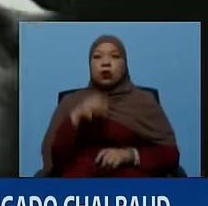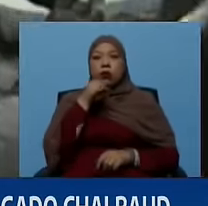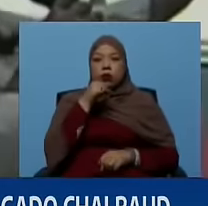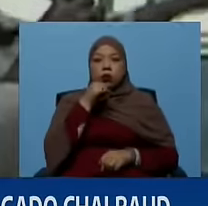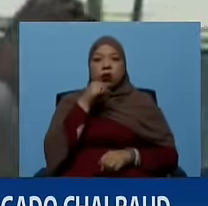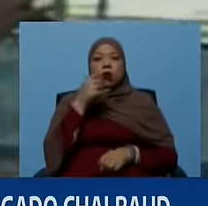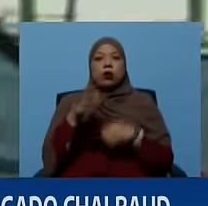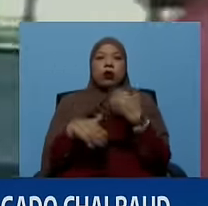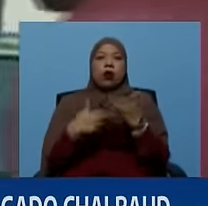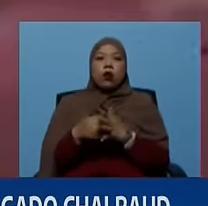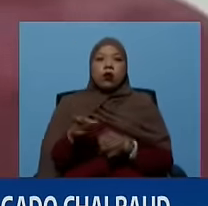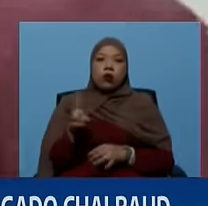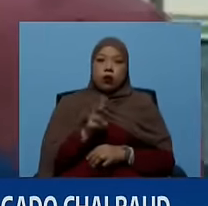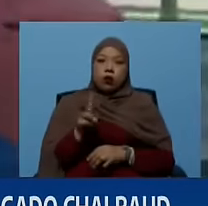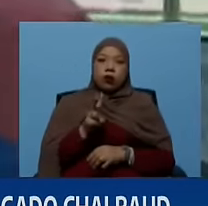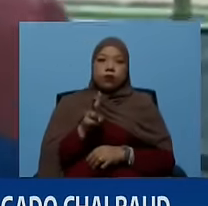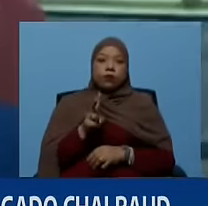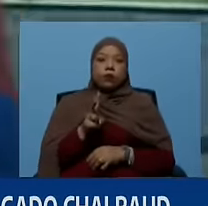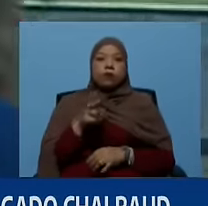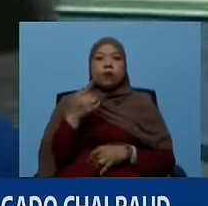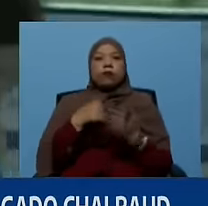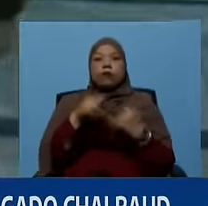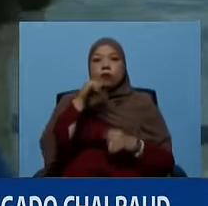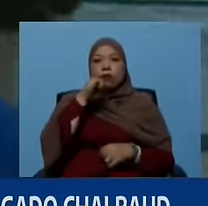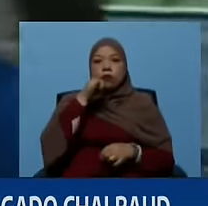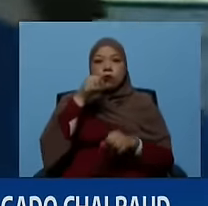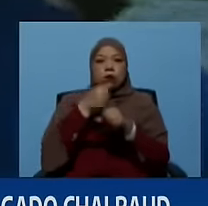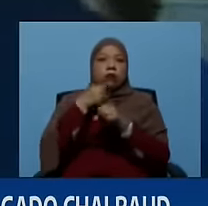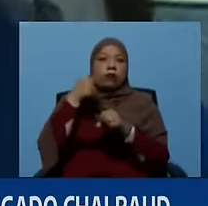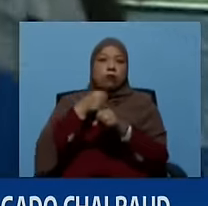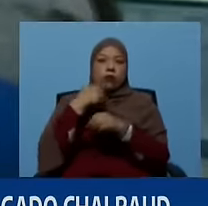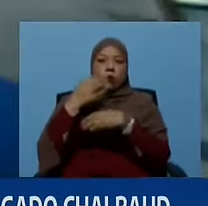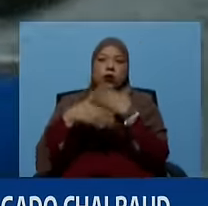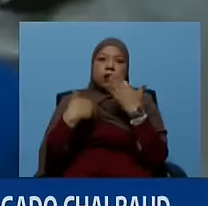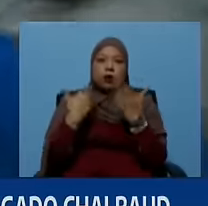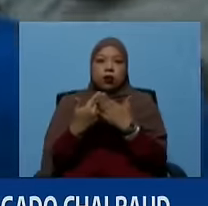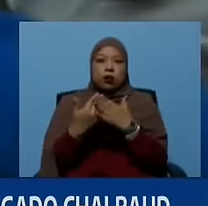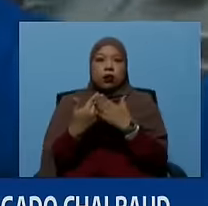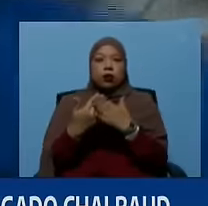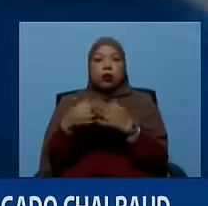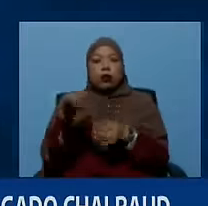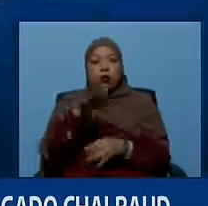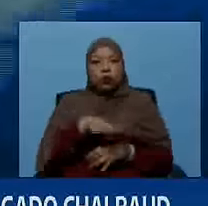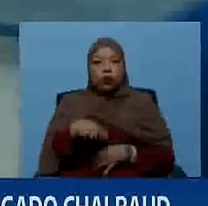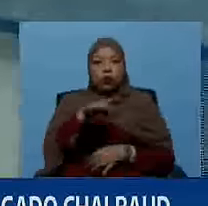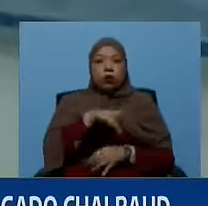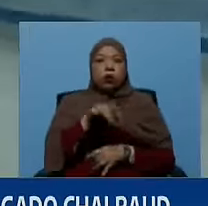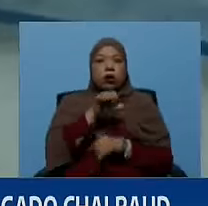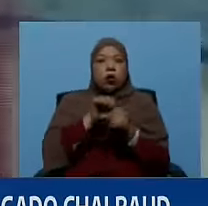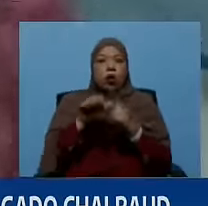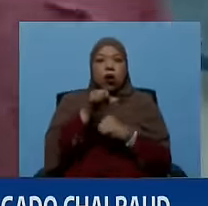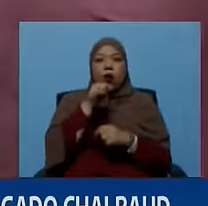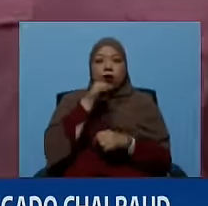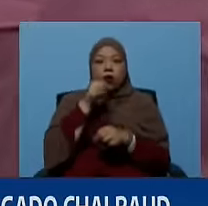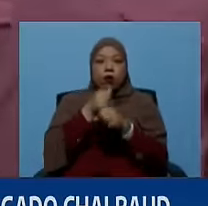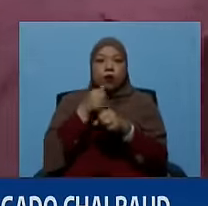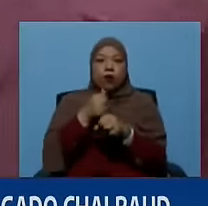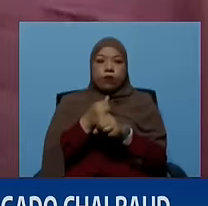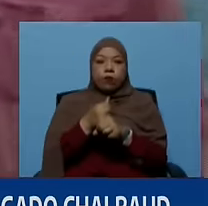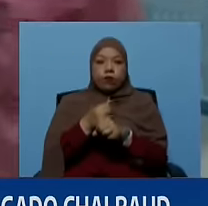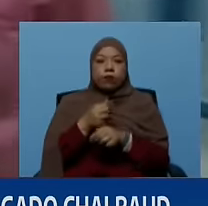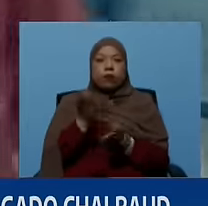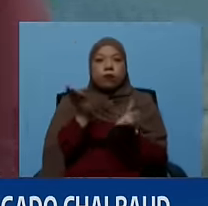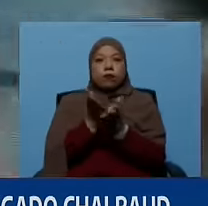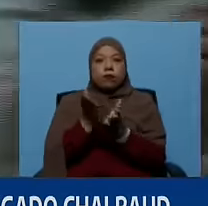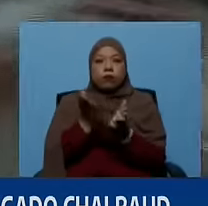las paredes el alumbrado de los salones unos amplios salones en esta